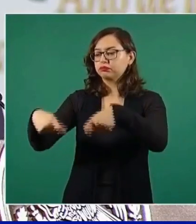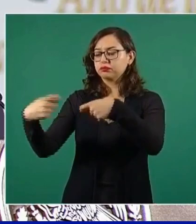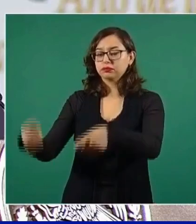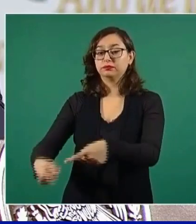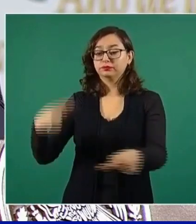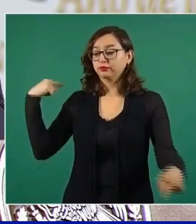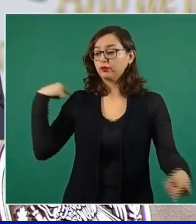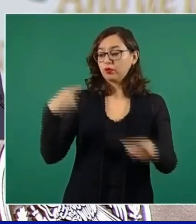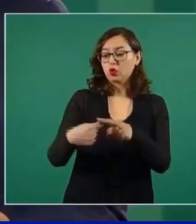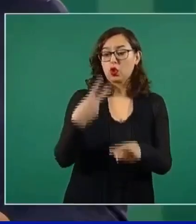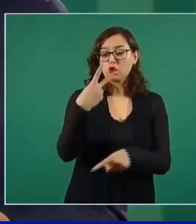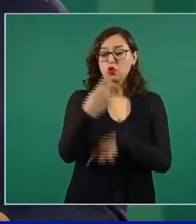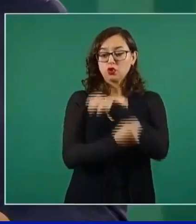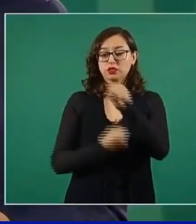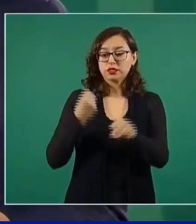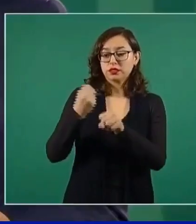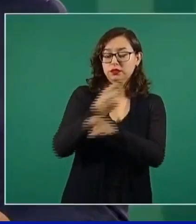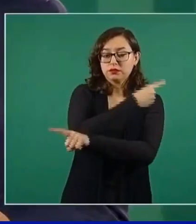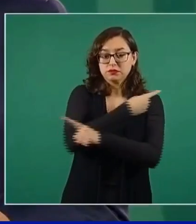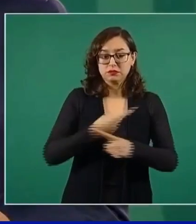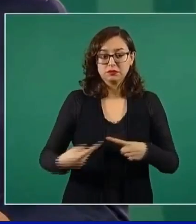basificado a 400,000